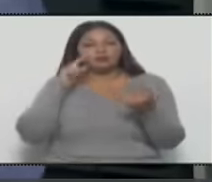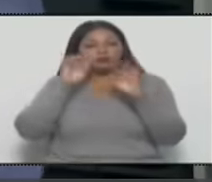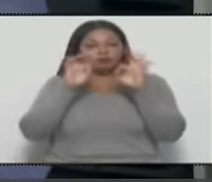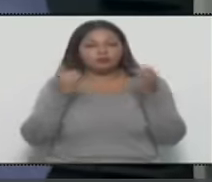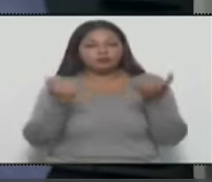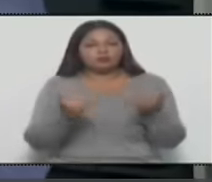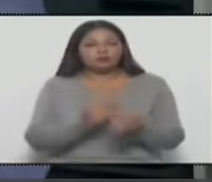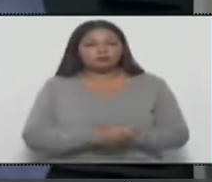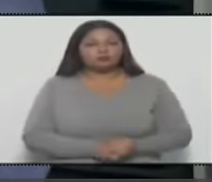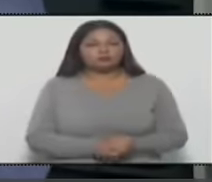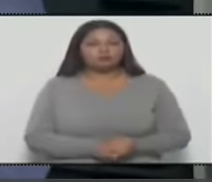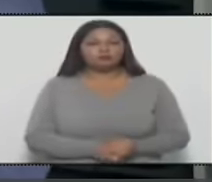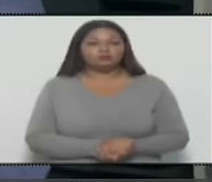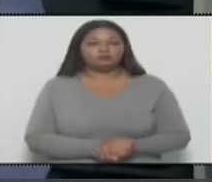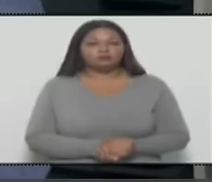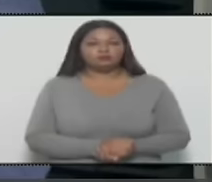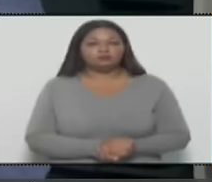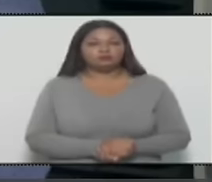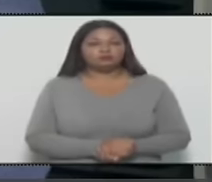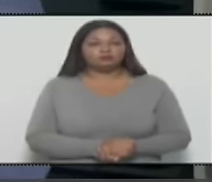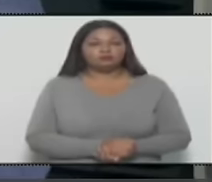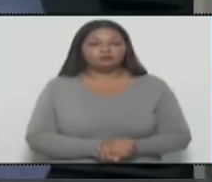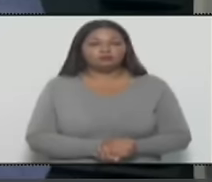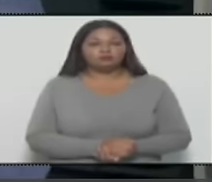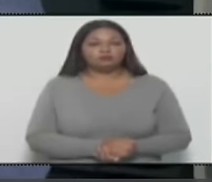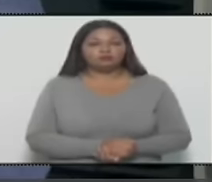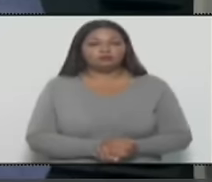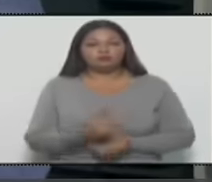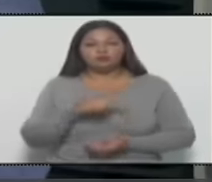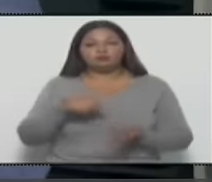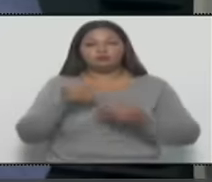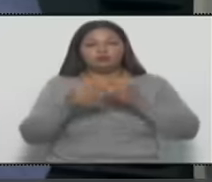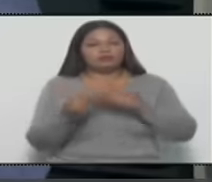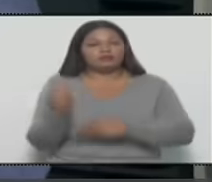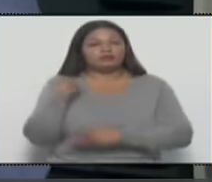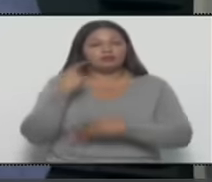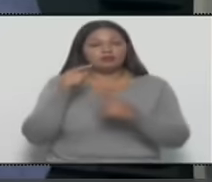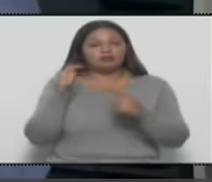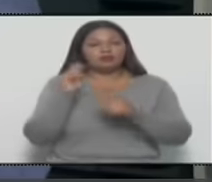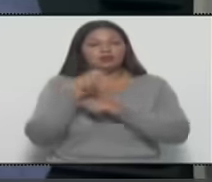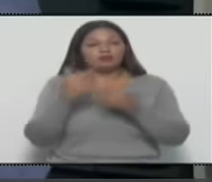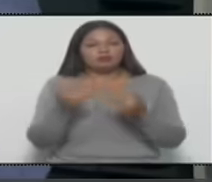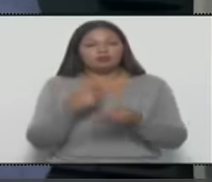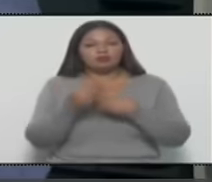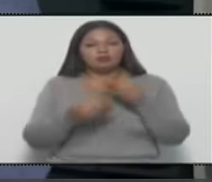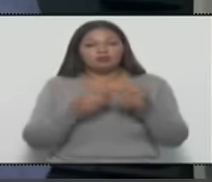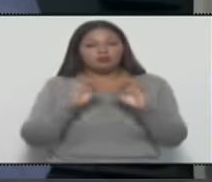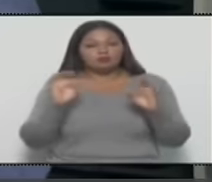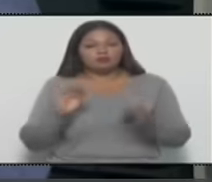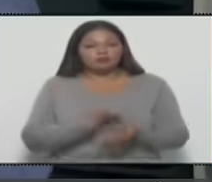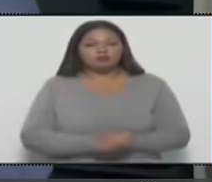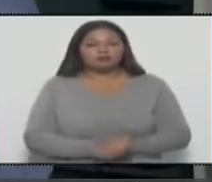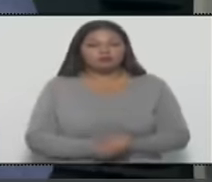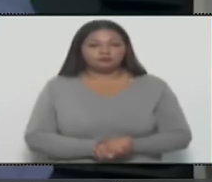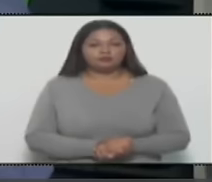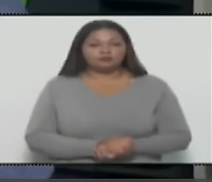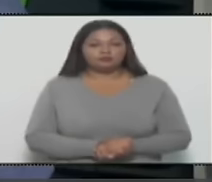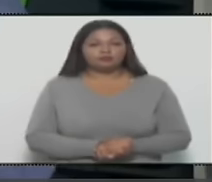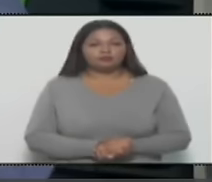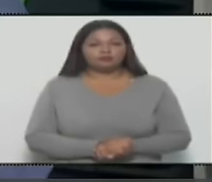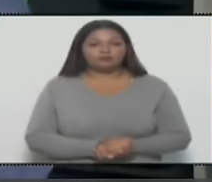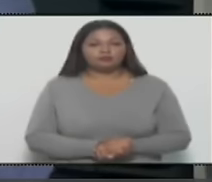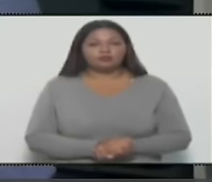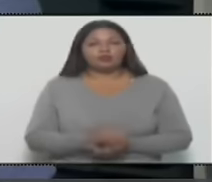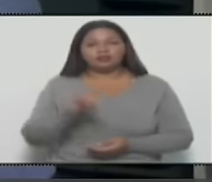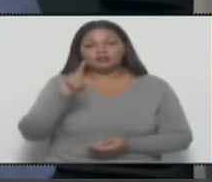otro tipo de ataques que también nosotros hemos sido afectadas con estos ataques, como es la ampliación de DNS. ¿Qué es un DNS?